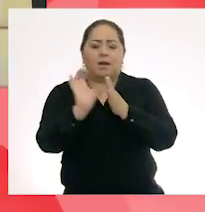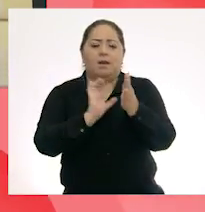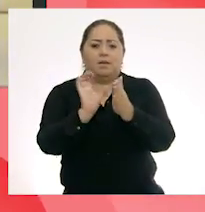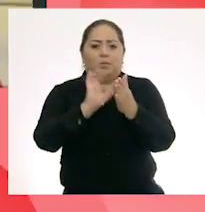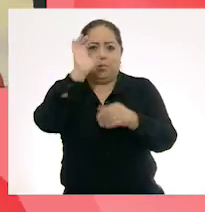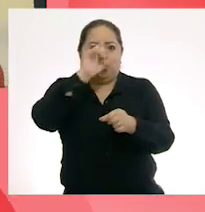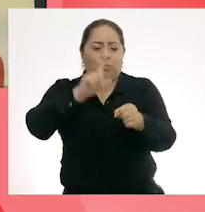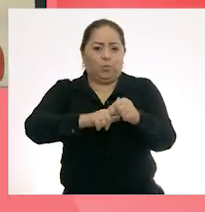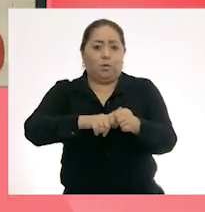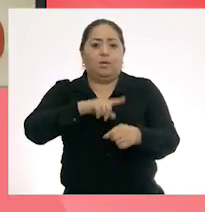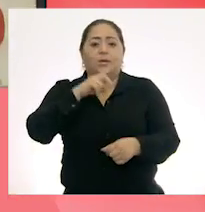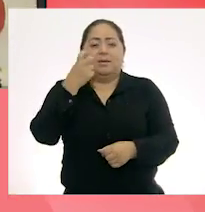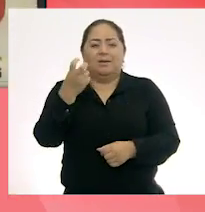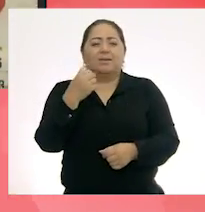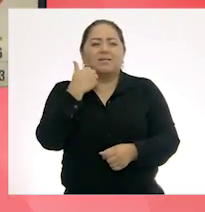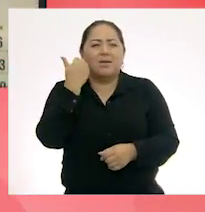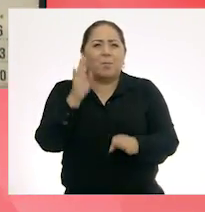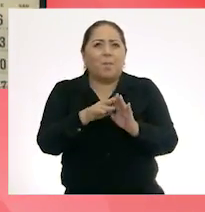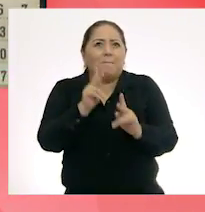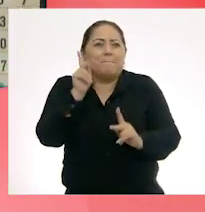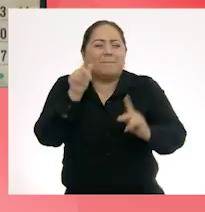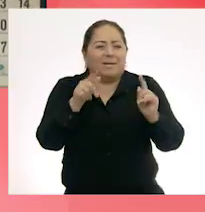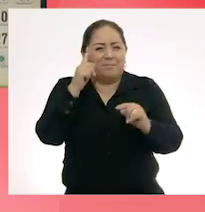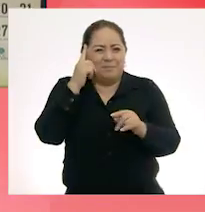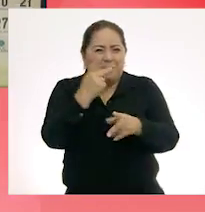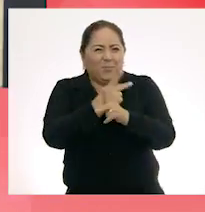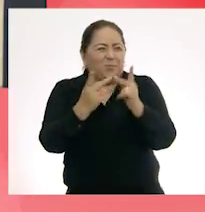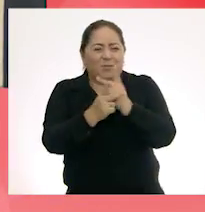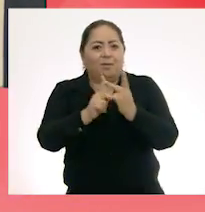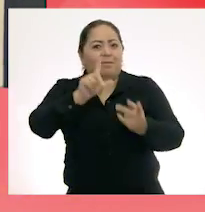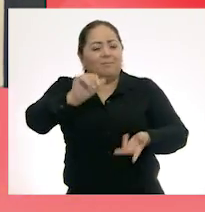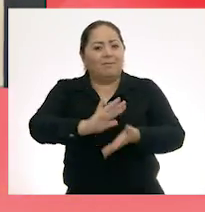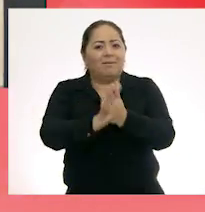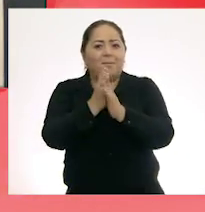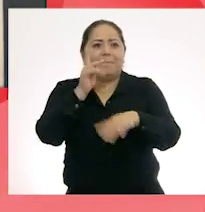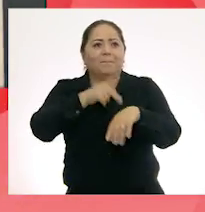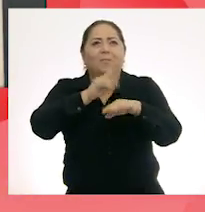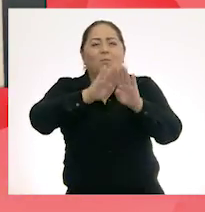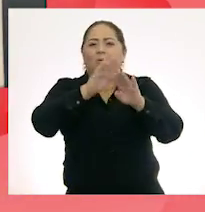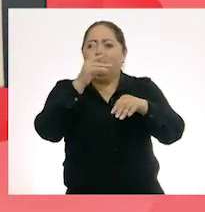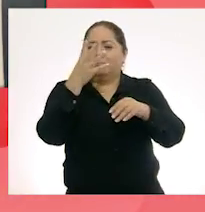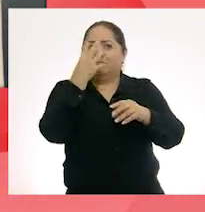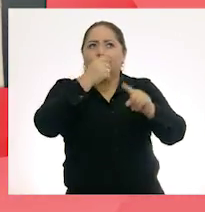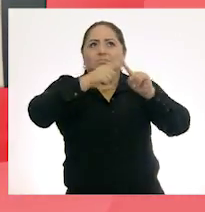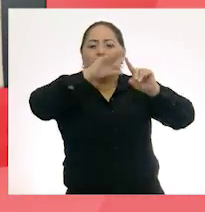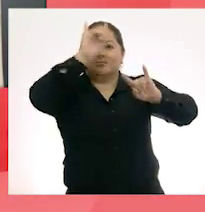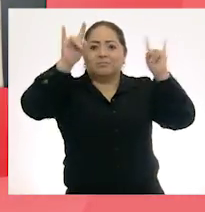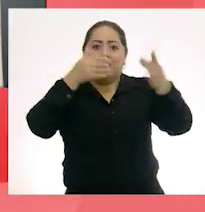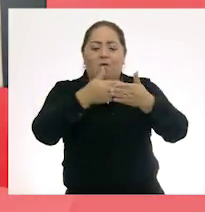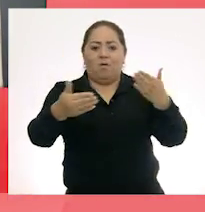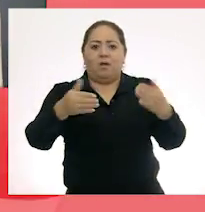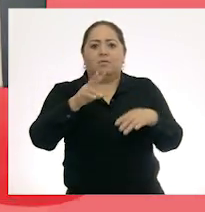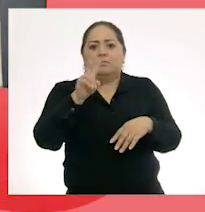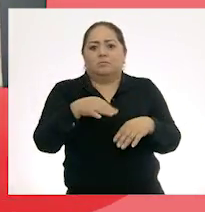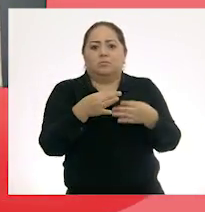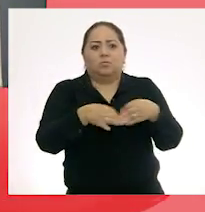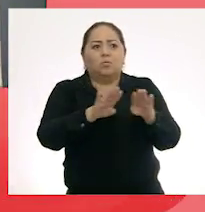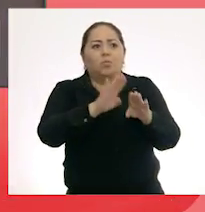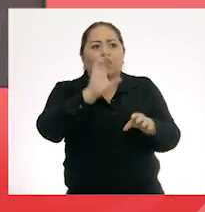calendarios, que con el pretexto de anunciar un producto, se convirtieron en piezas decorativas y hoy son artículos de